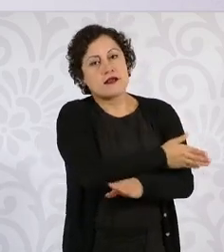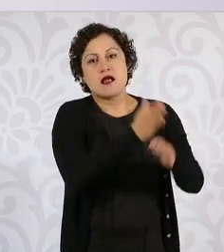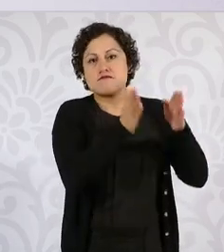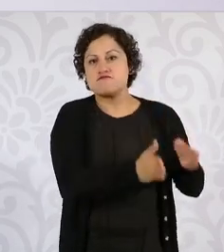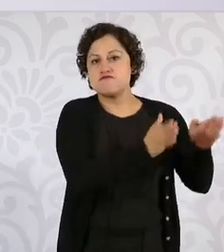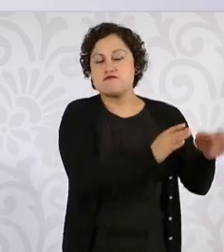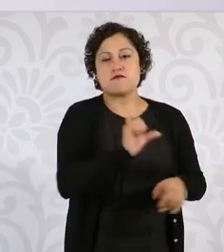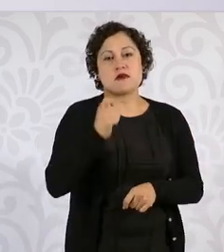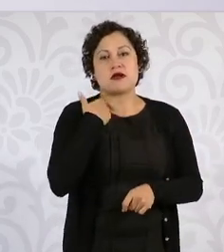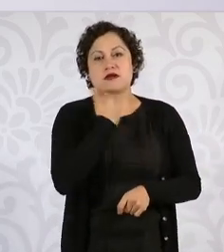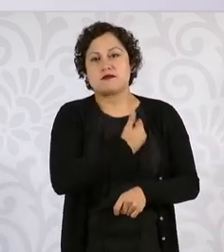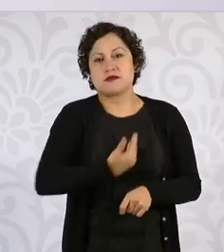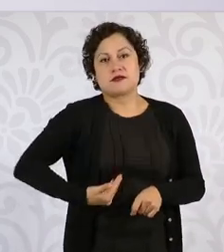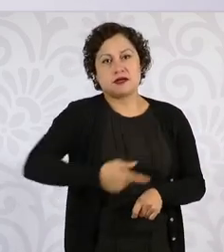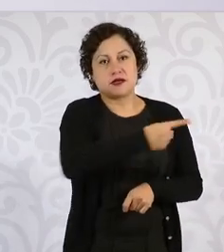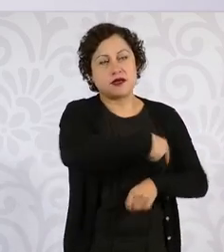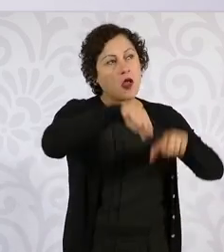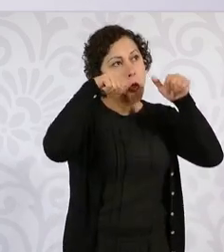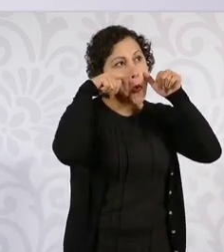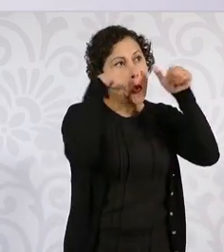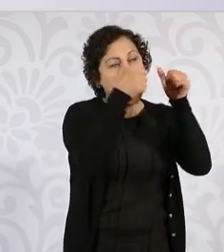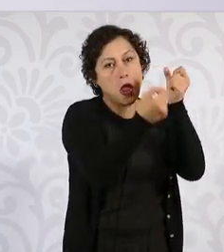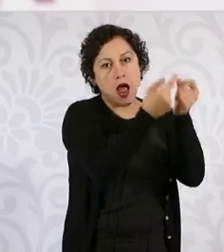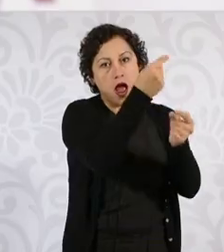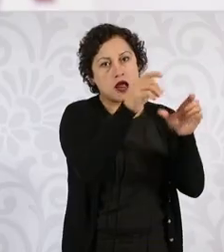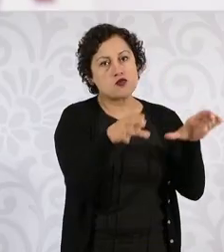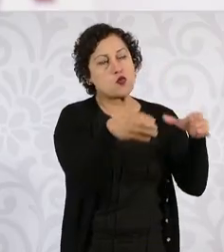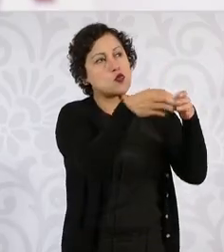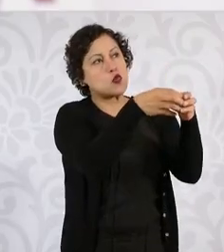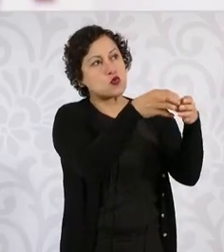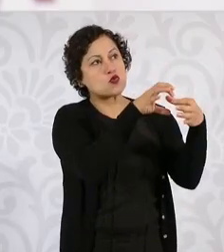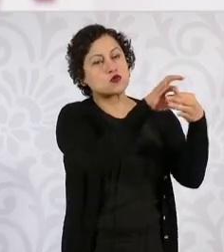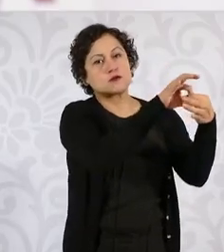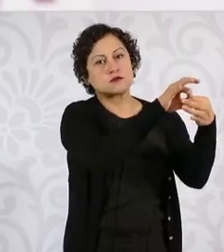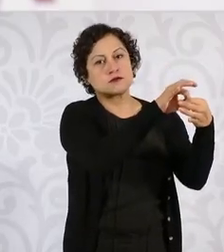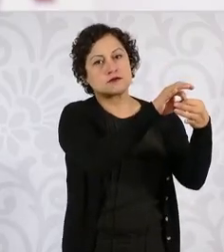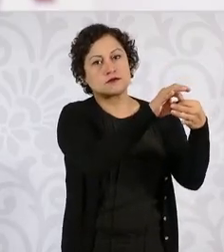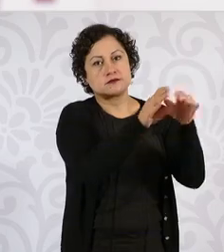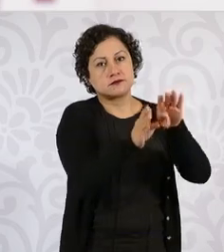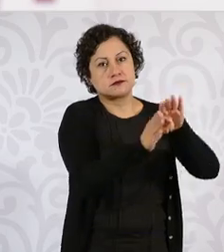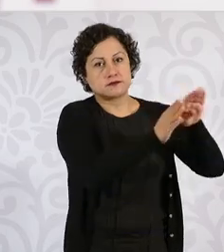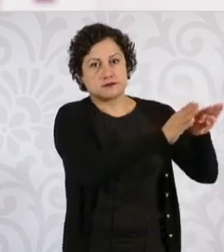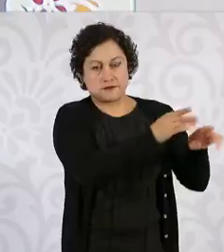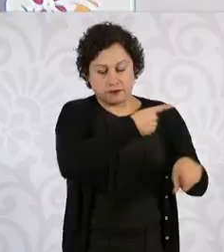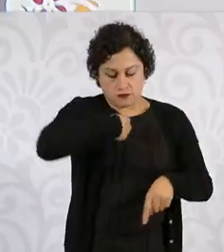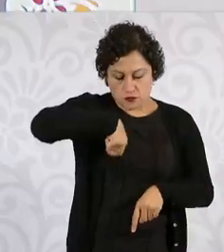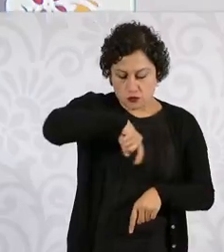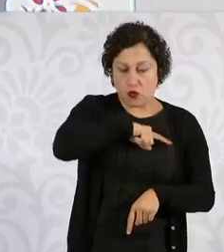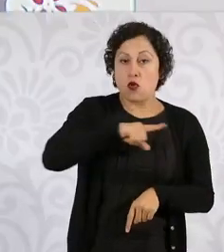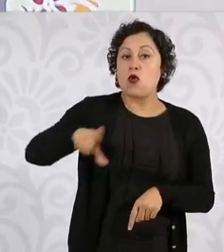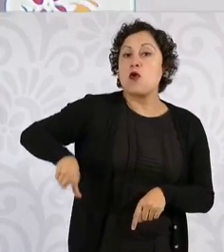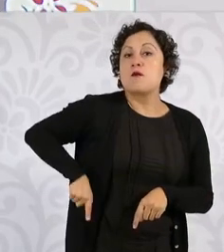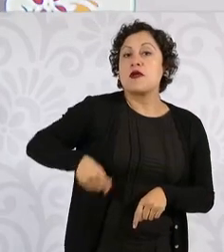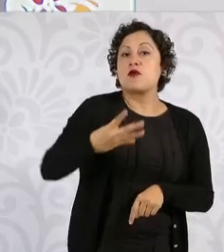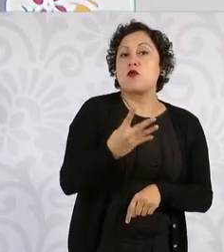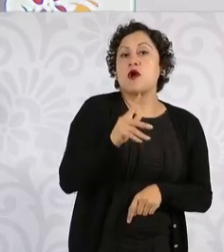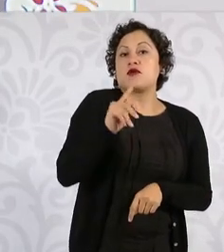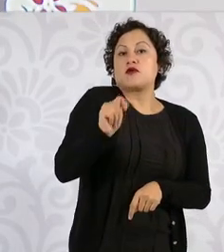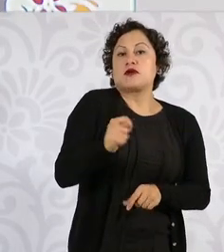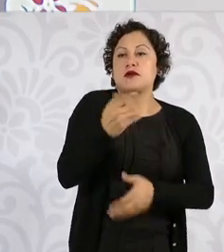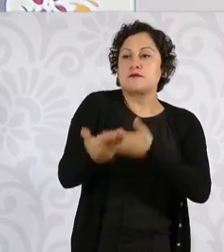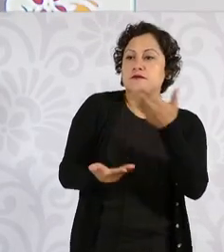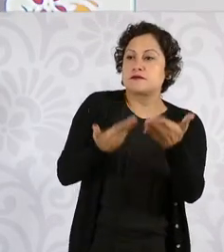El gobierno de la Cuarta Transformación está al servicio del pueblo. Por eso somos servidores públicos.